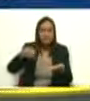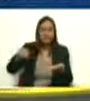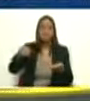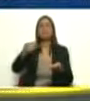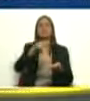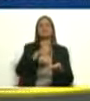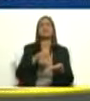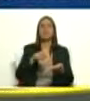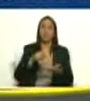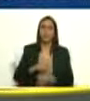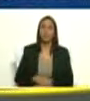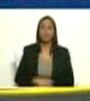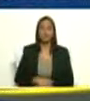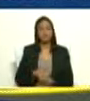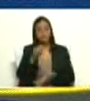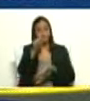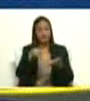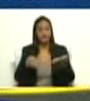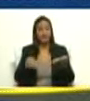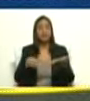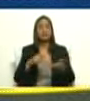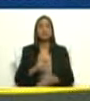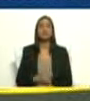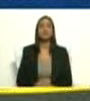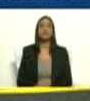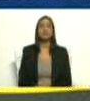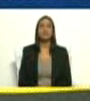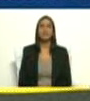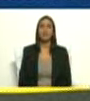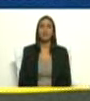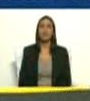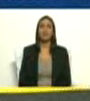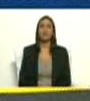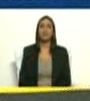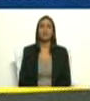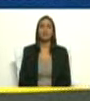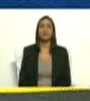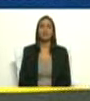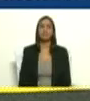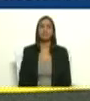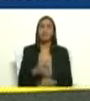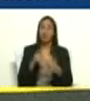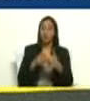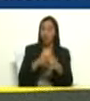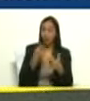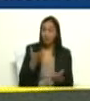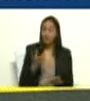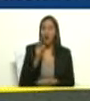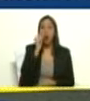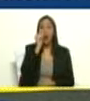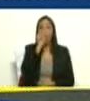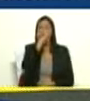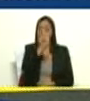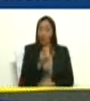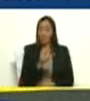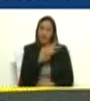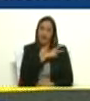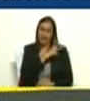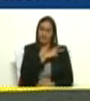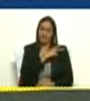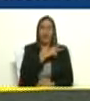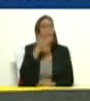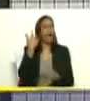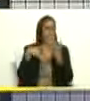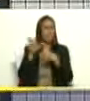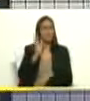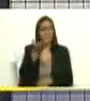lectoras ópticas Y entonces para entonces uno de los que era nuestro jefe que en paz descanse mikel ena Se